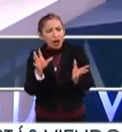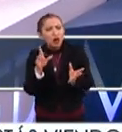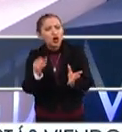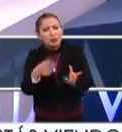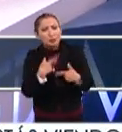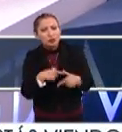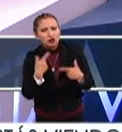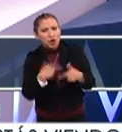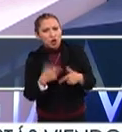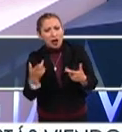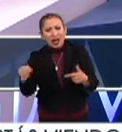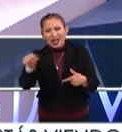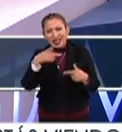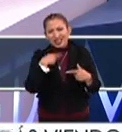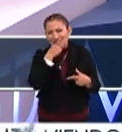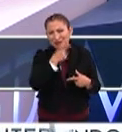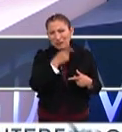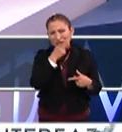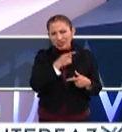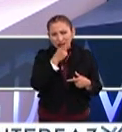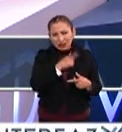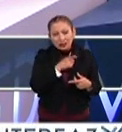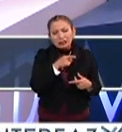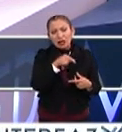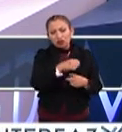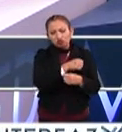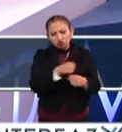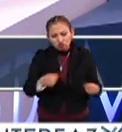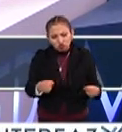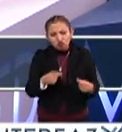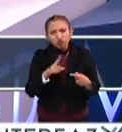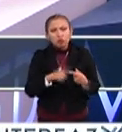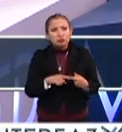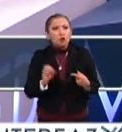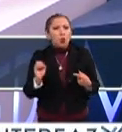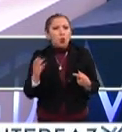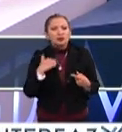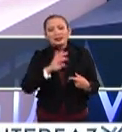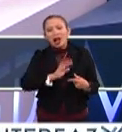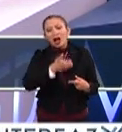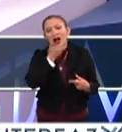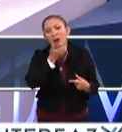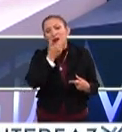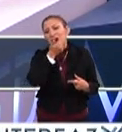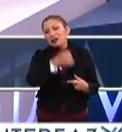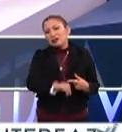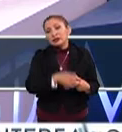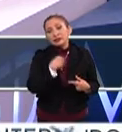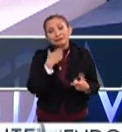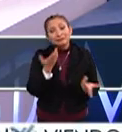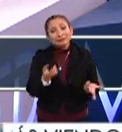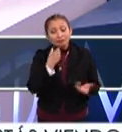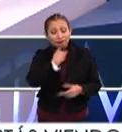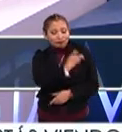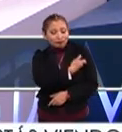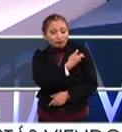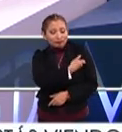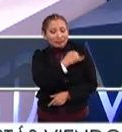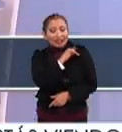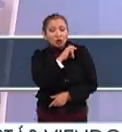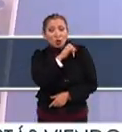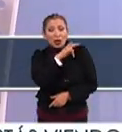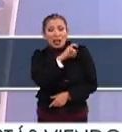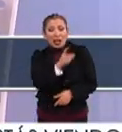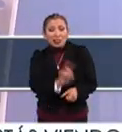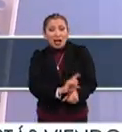los pacientes o la gente que tiene diabetes que es obesa, que ya se acostumbró a ese sistema de inyectarse insulina todos